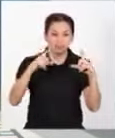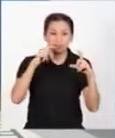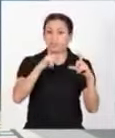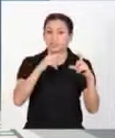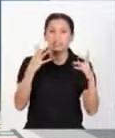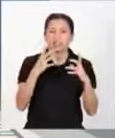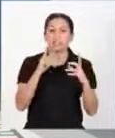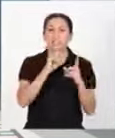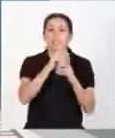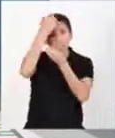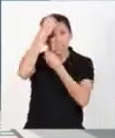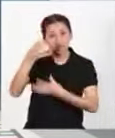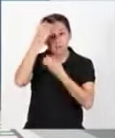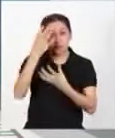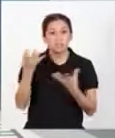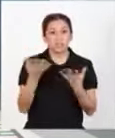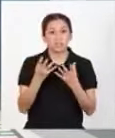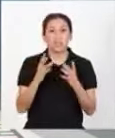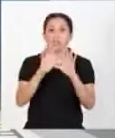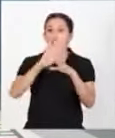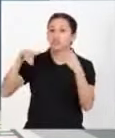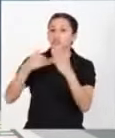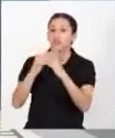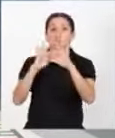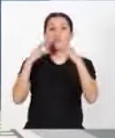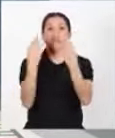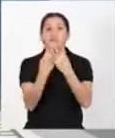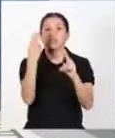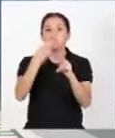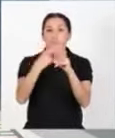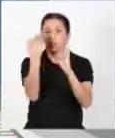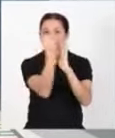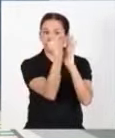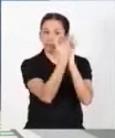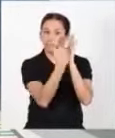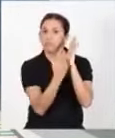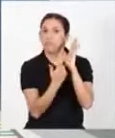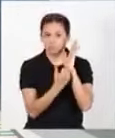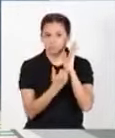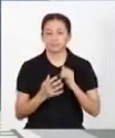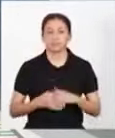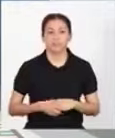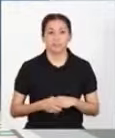tarjeta con información referida a los datos de la familia.